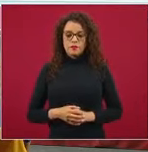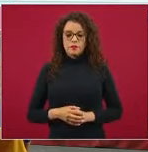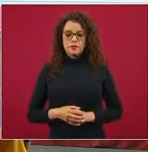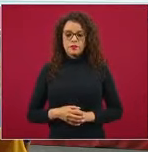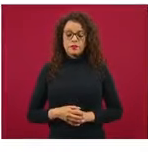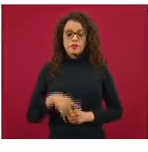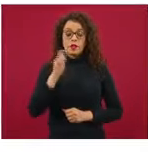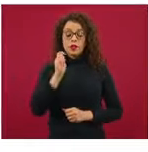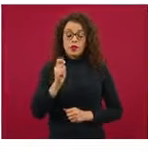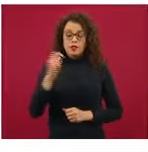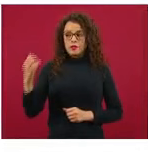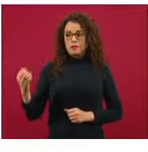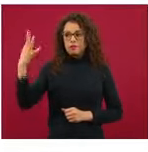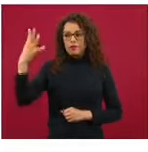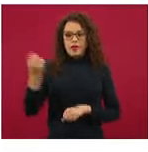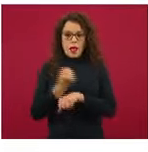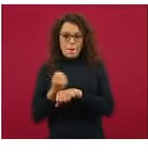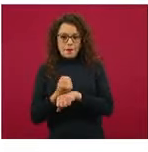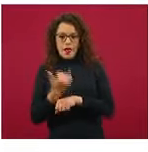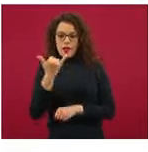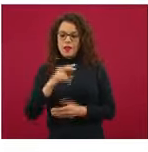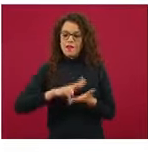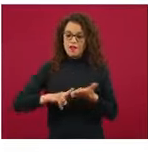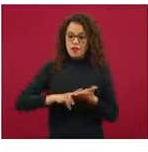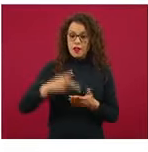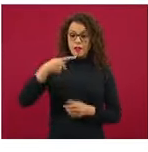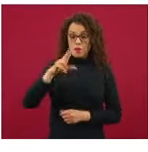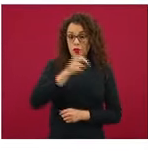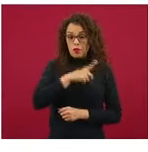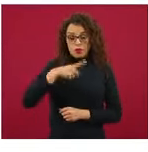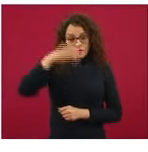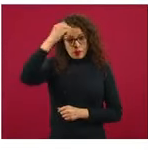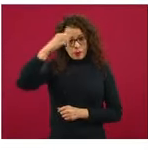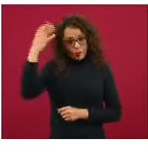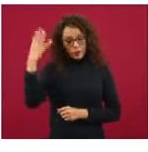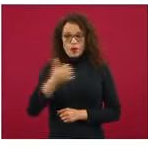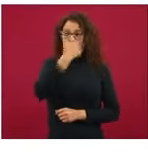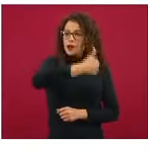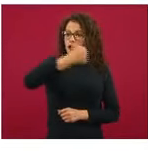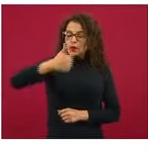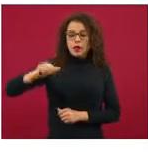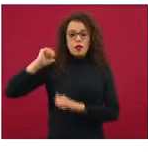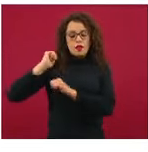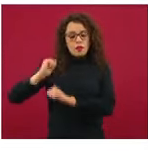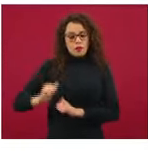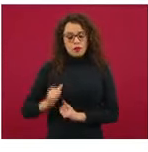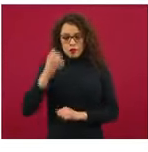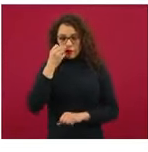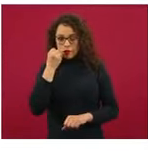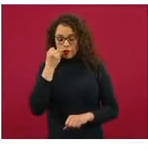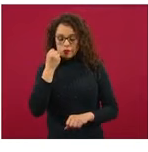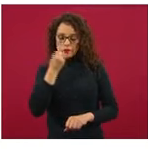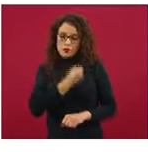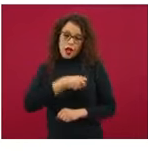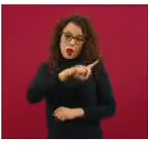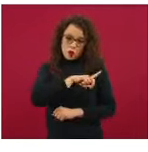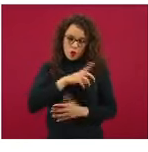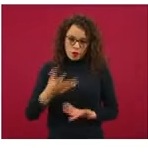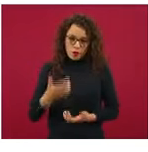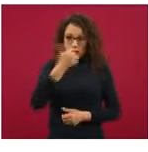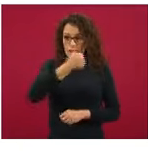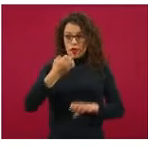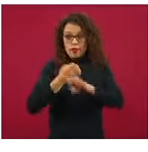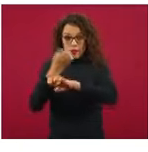amarillo y en verde, pero hay que recordar que cada una de las autoridades sanitarias en las entidades federativas, y estas